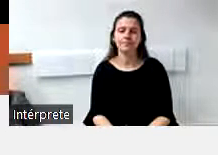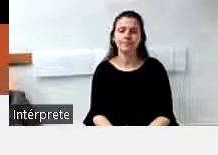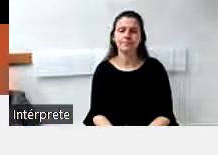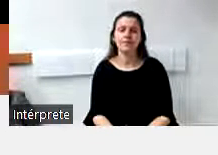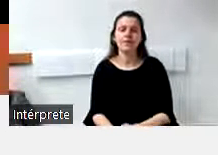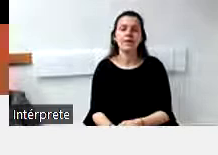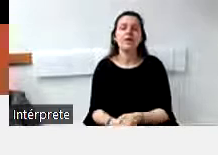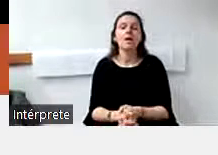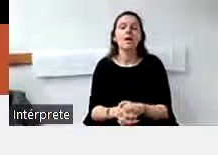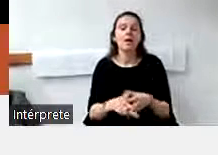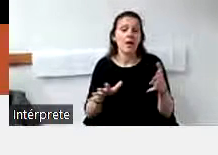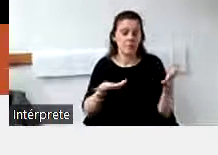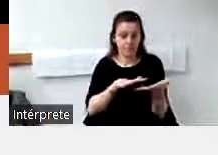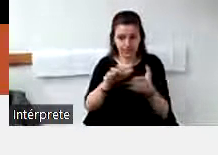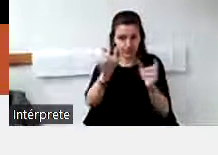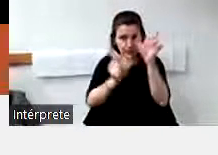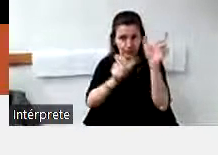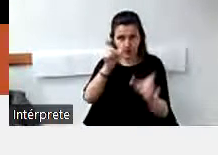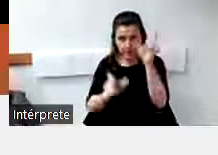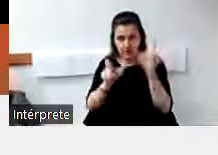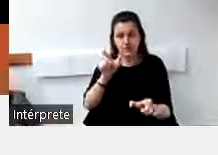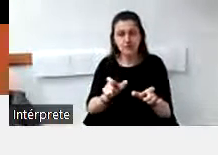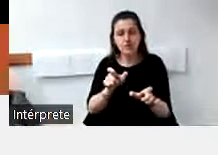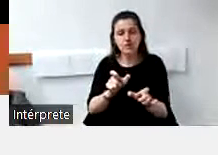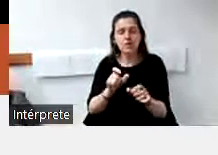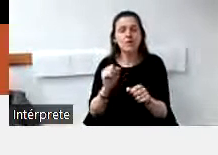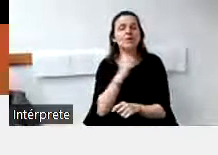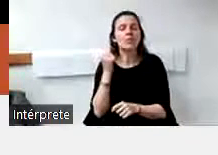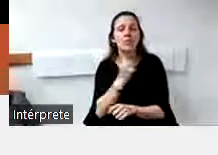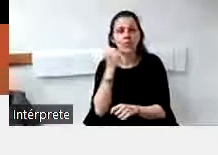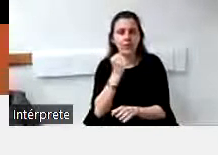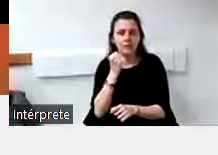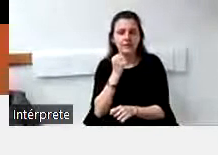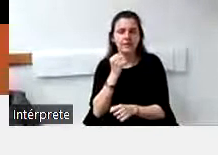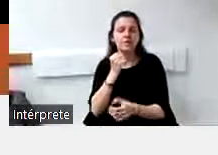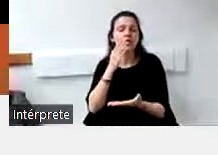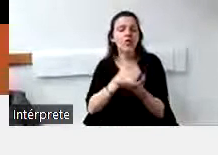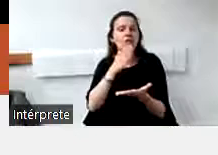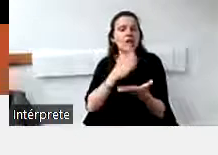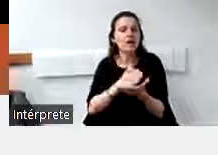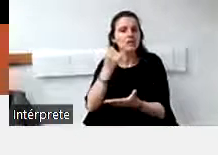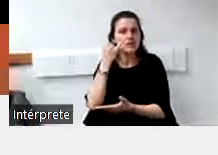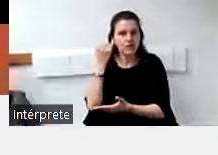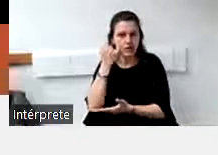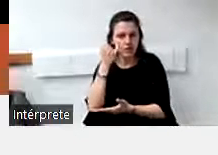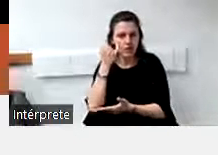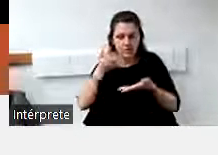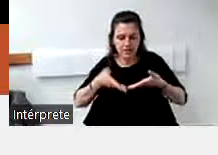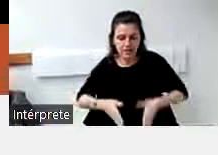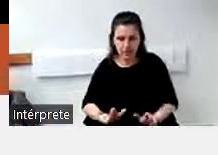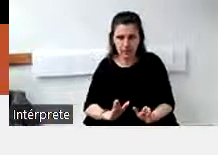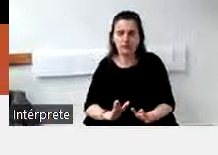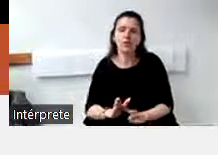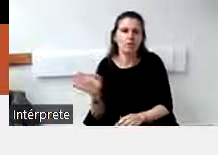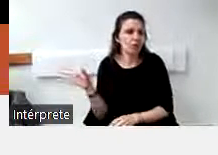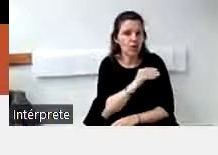tiene como mandato la salud sexual y reproductiva, los derechos sexuales y reproductivos de todas las personas, pero en